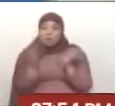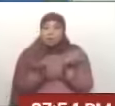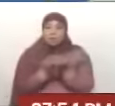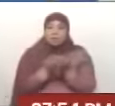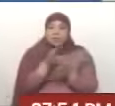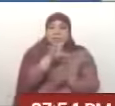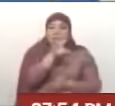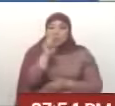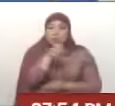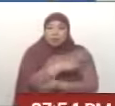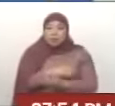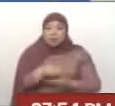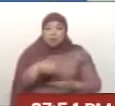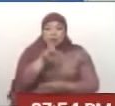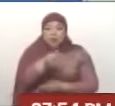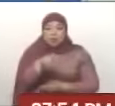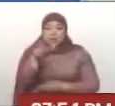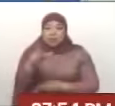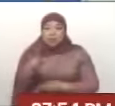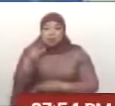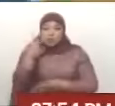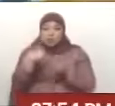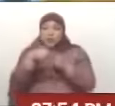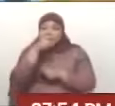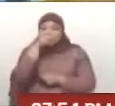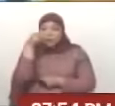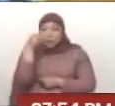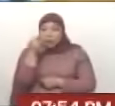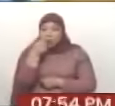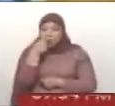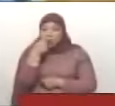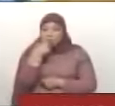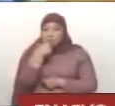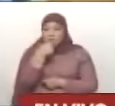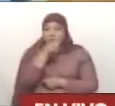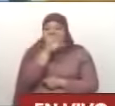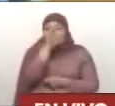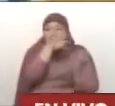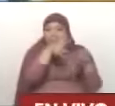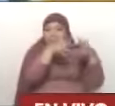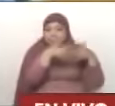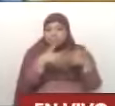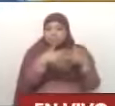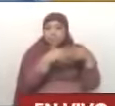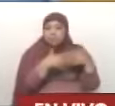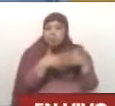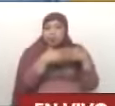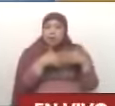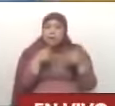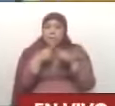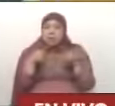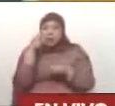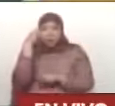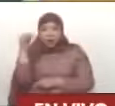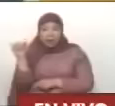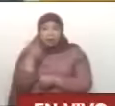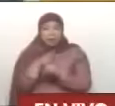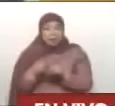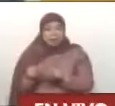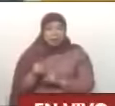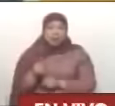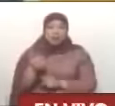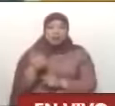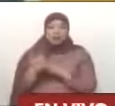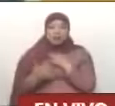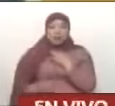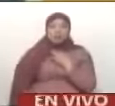50 millones de consumidores. Así que han descuartizado Haití, la han descuartizado. Y ahorita en Haití está pasando, escúcheme bien lo que